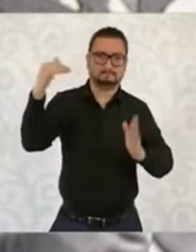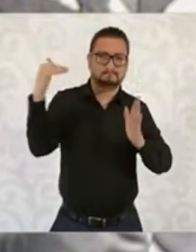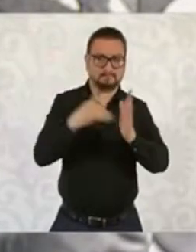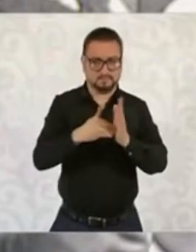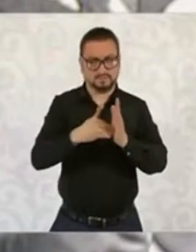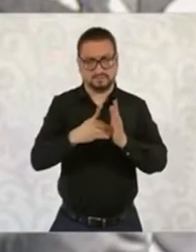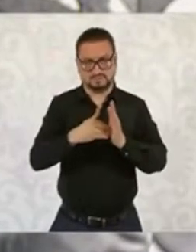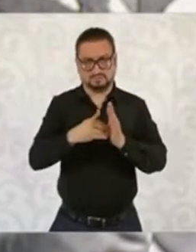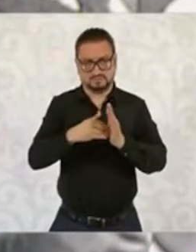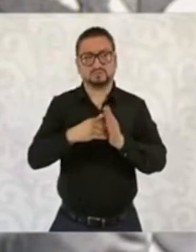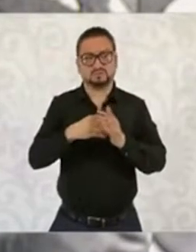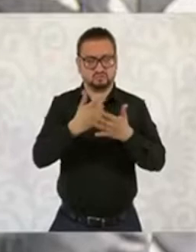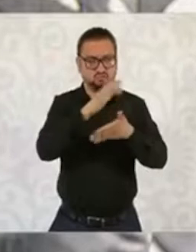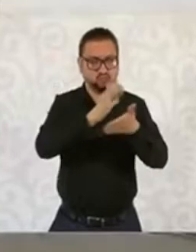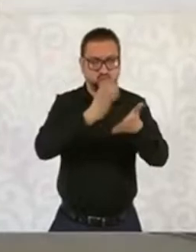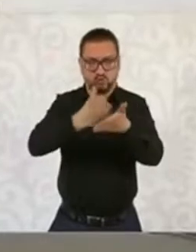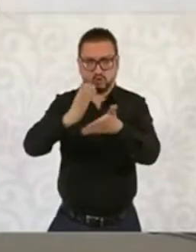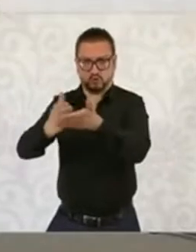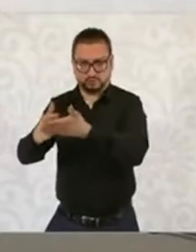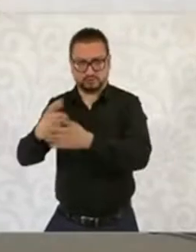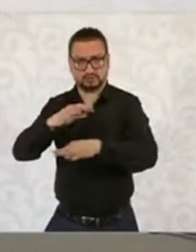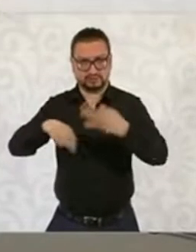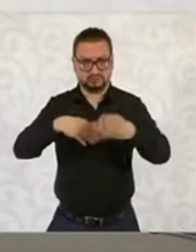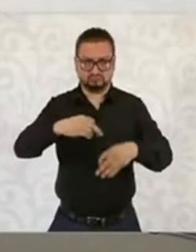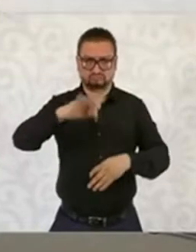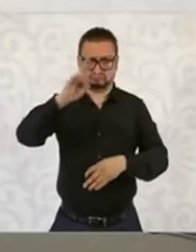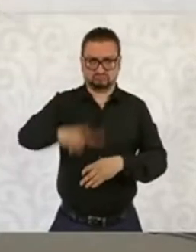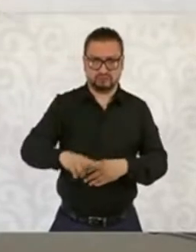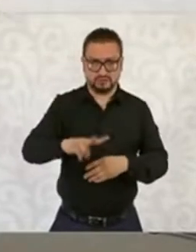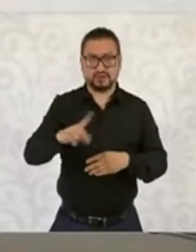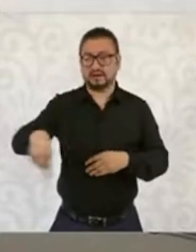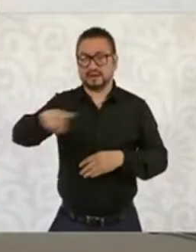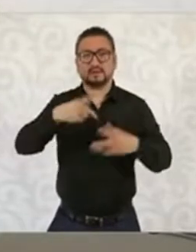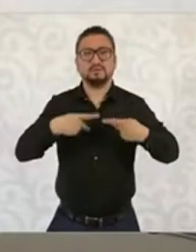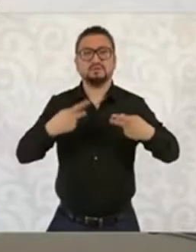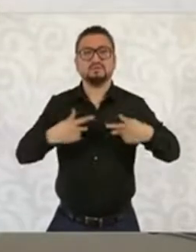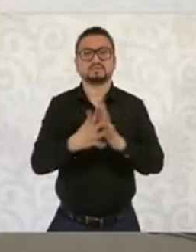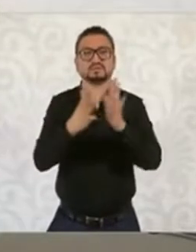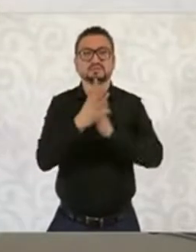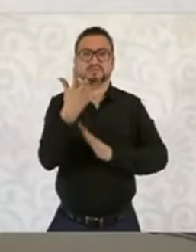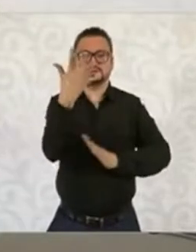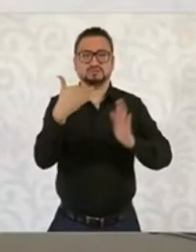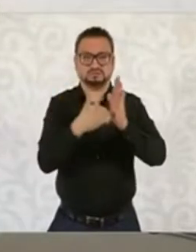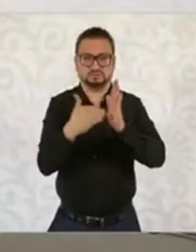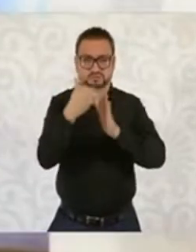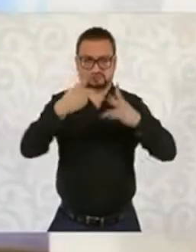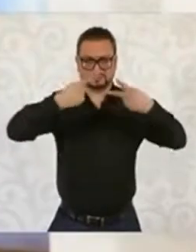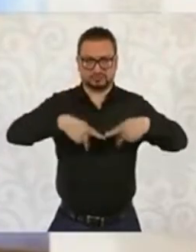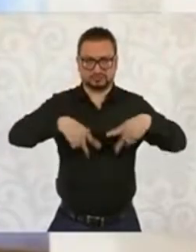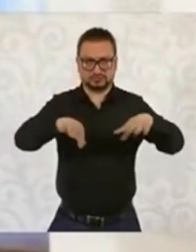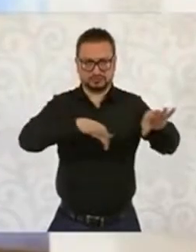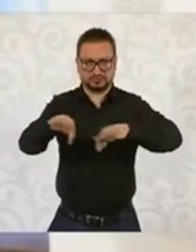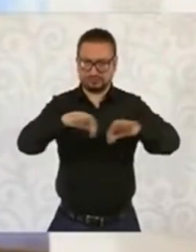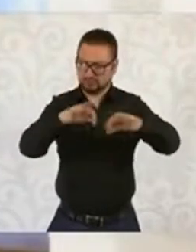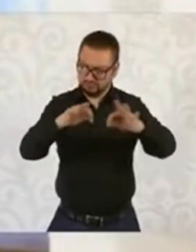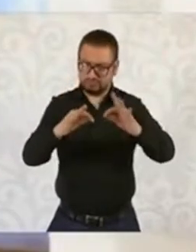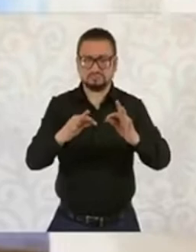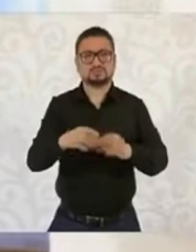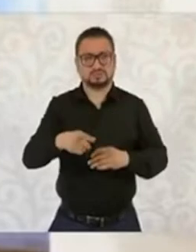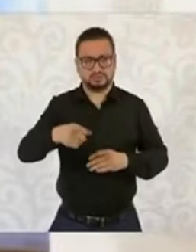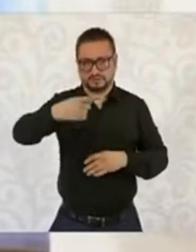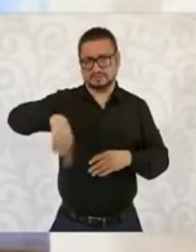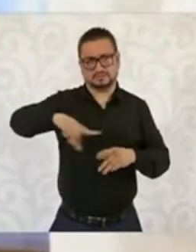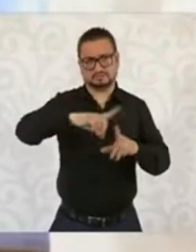los 30,000 contratos colectivos que fueron legitimados, pues participaron cerca de 5 millones de trabajadores y trabajadoras